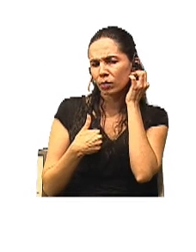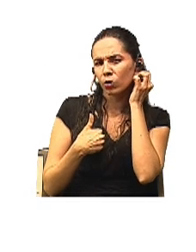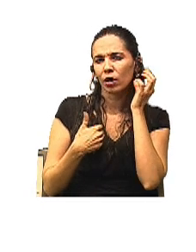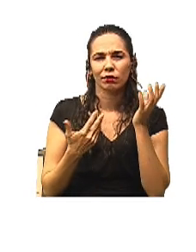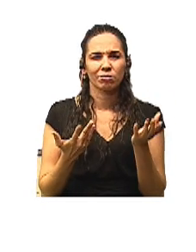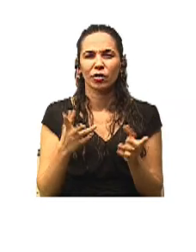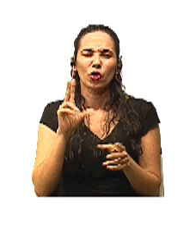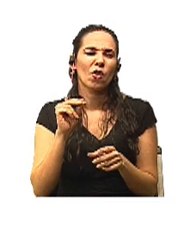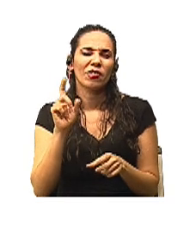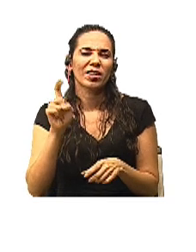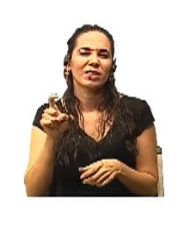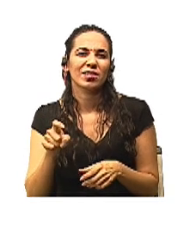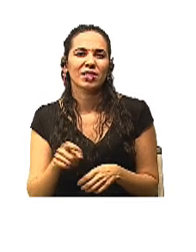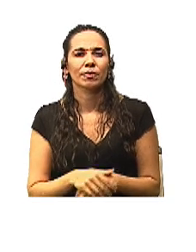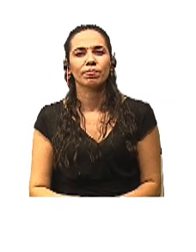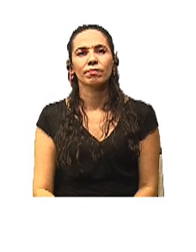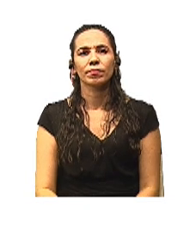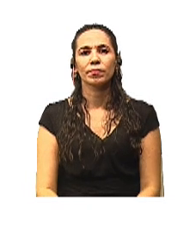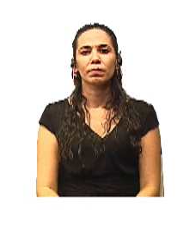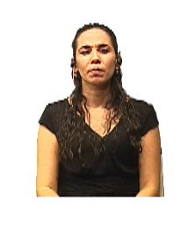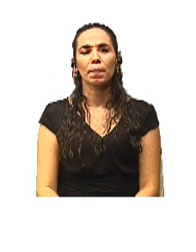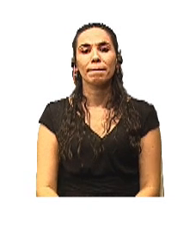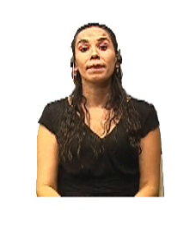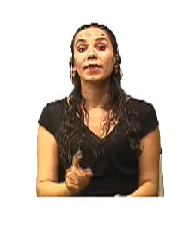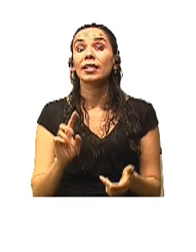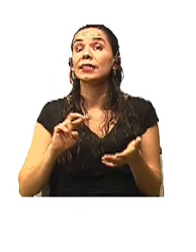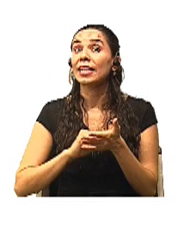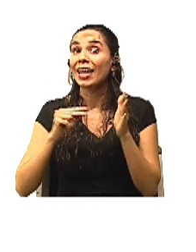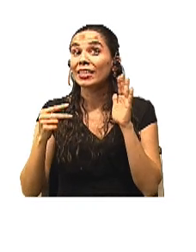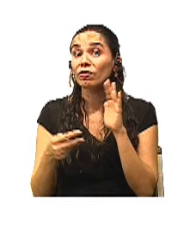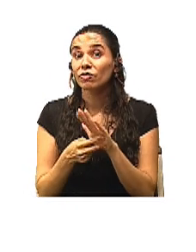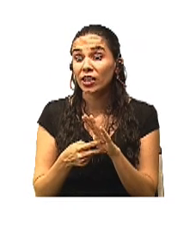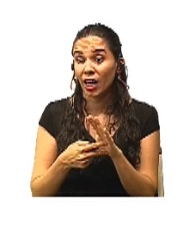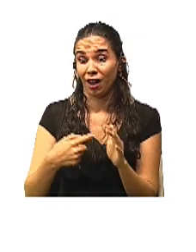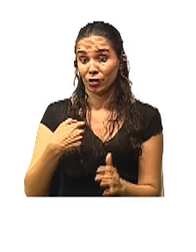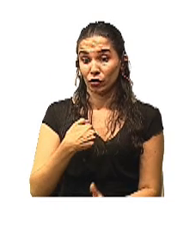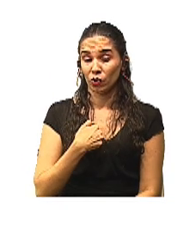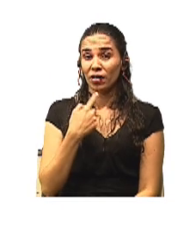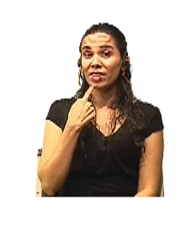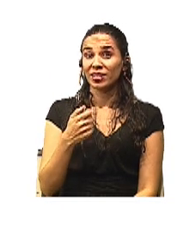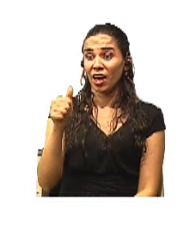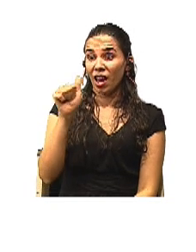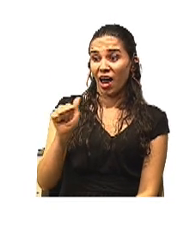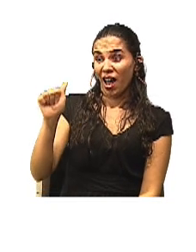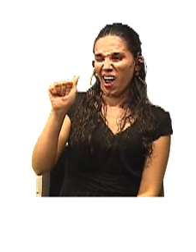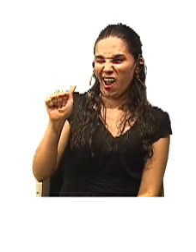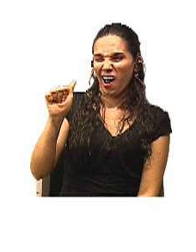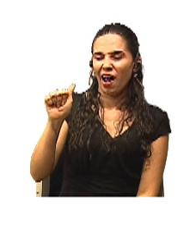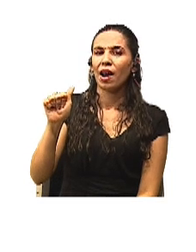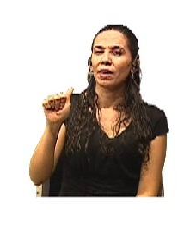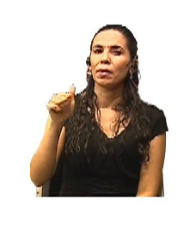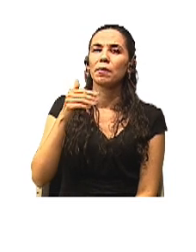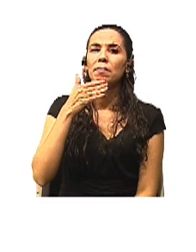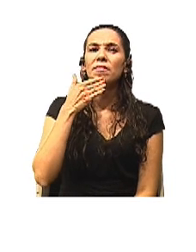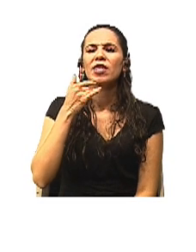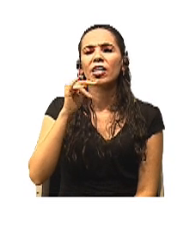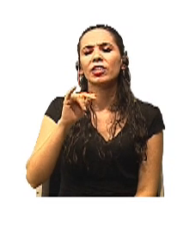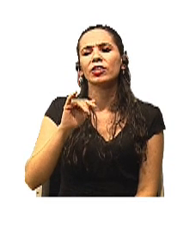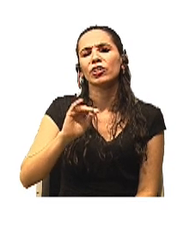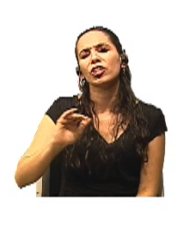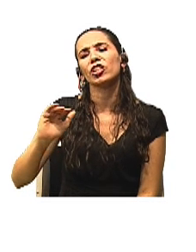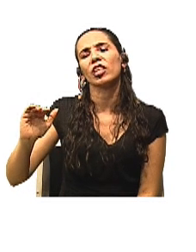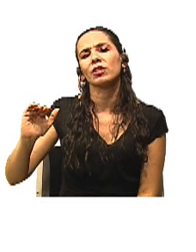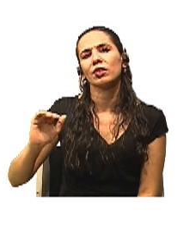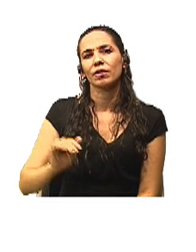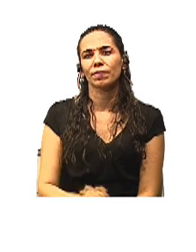sexos, masculino y femenino. Entonces, en lugar de decir eso impronunciable, se dice la niñez.